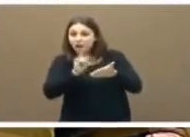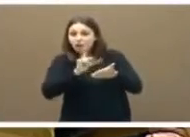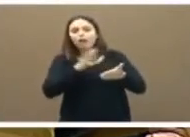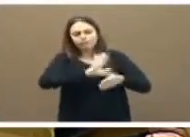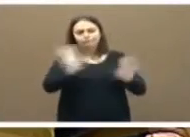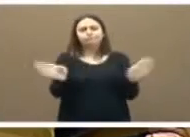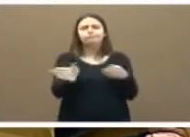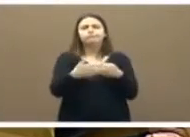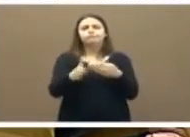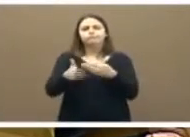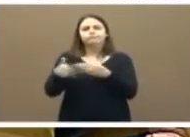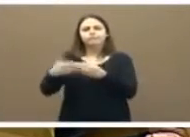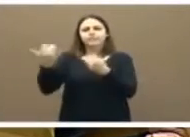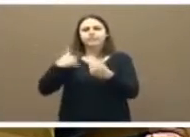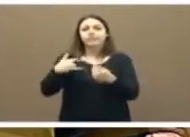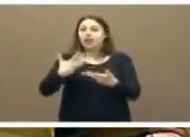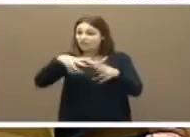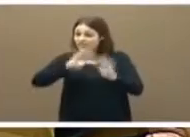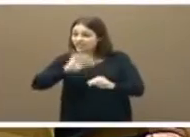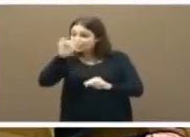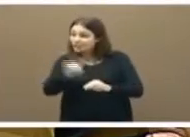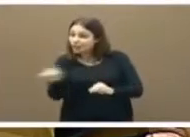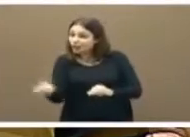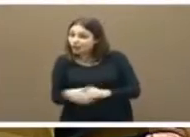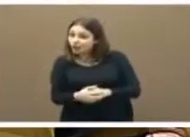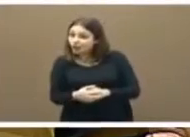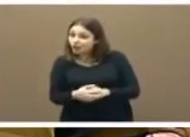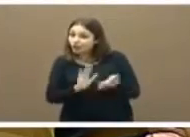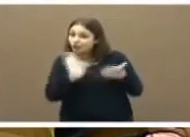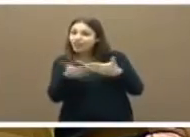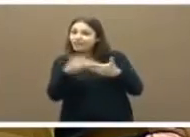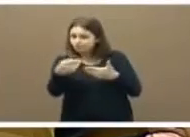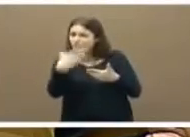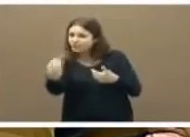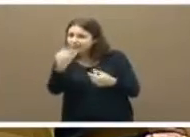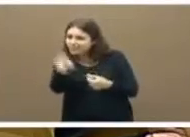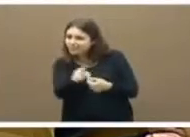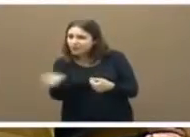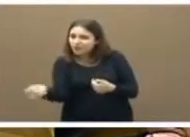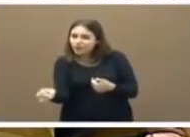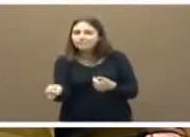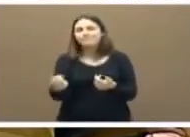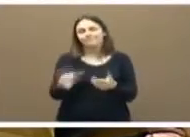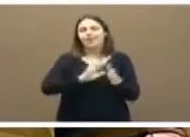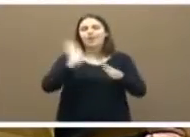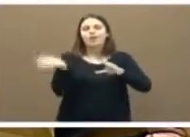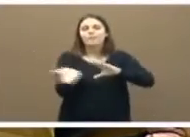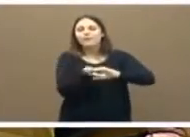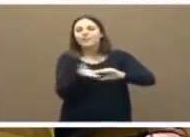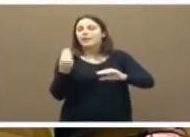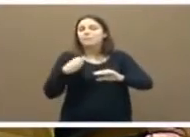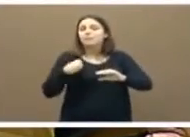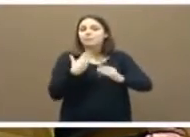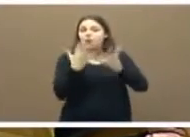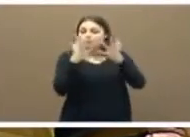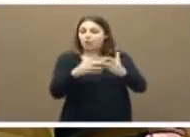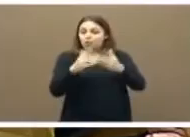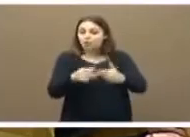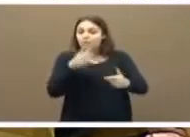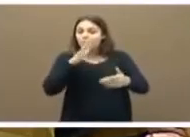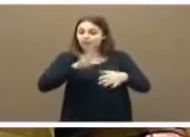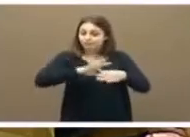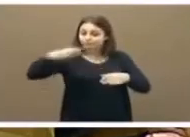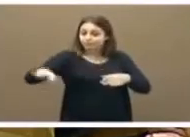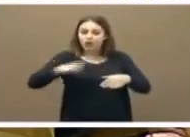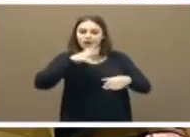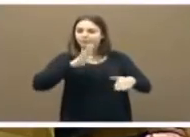en vía administrativa, entienden lo que significa el verbo cerrar. Se han cerrado los expedientes administrativos que estaban en vía administrativa de desahucio.